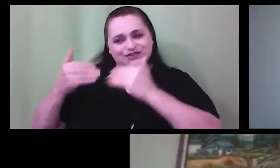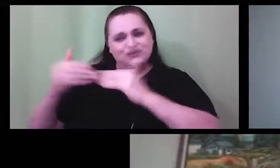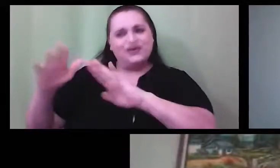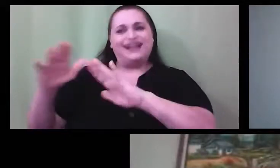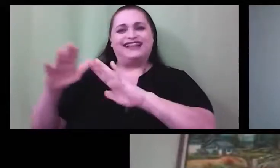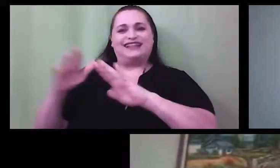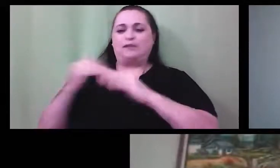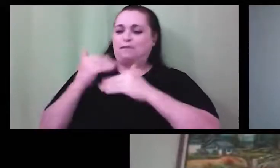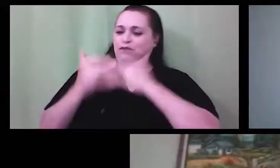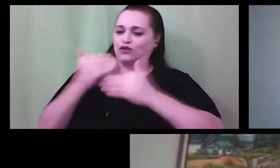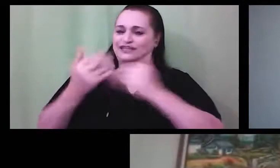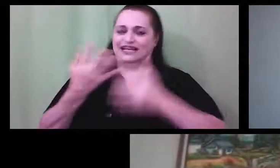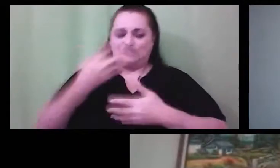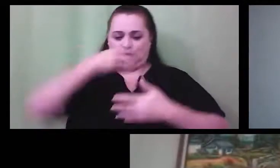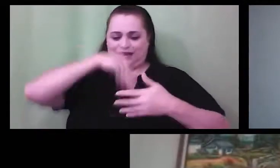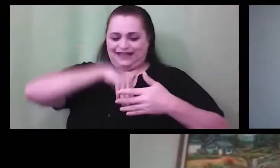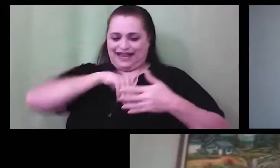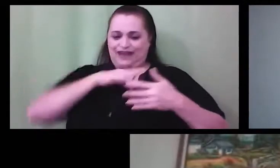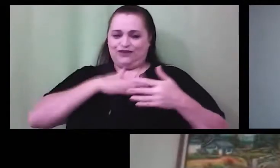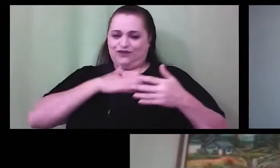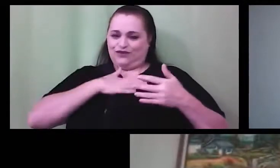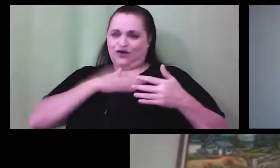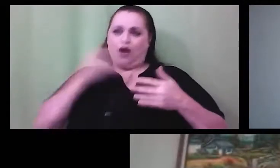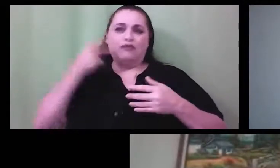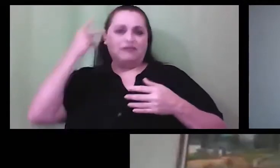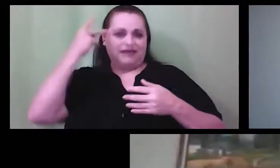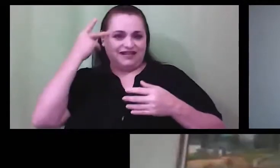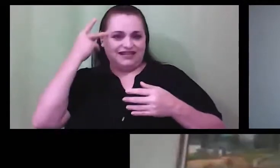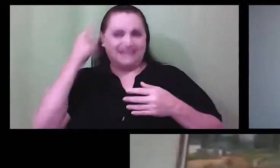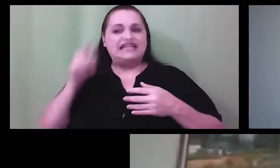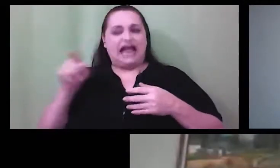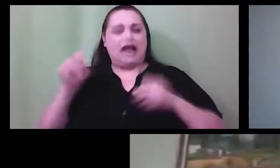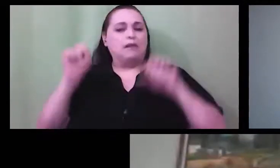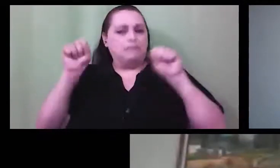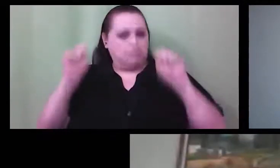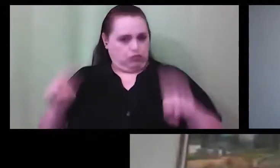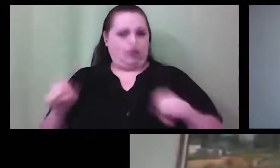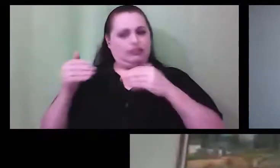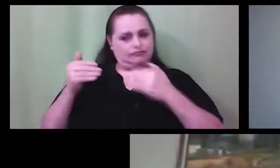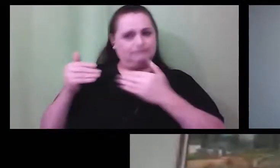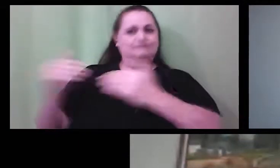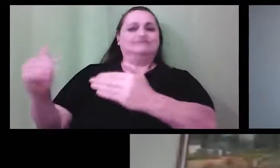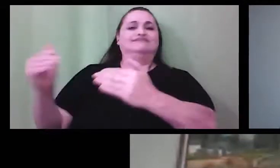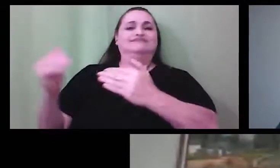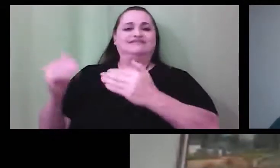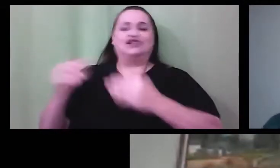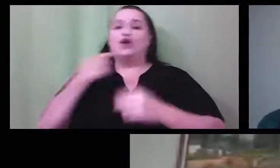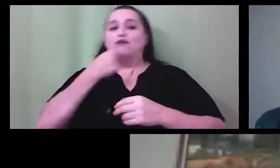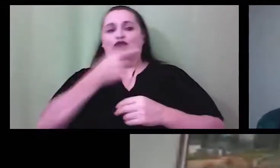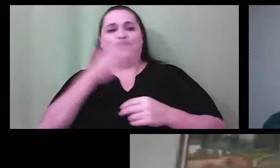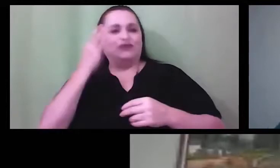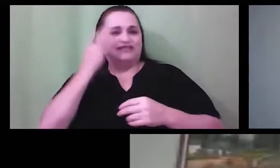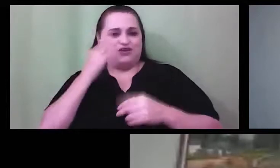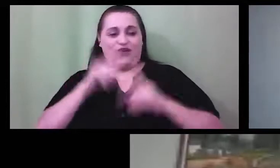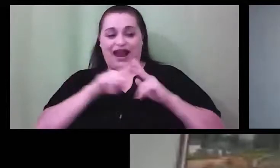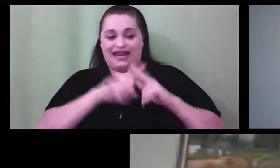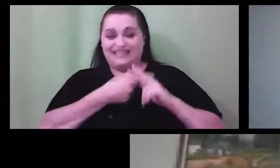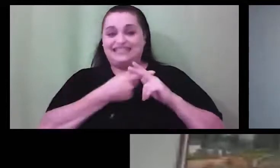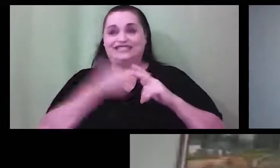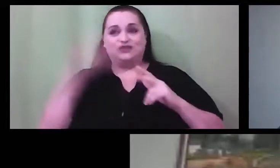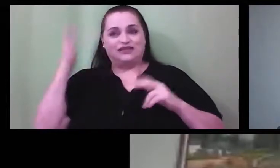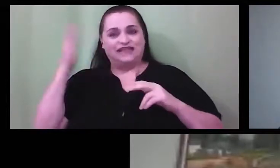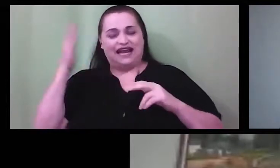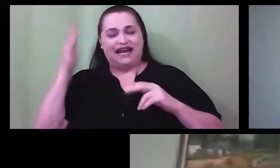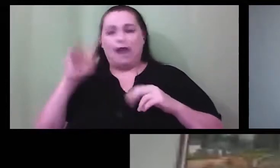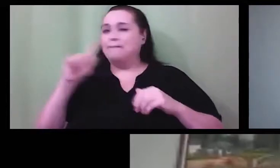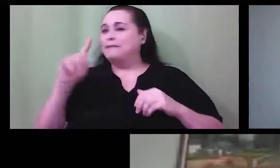un proceso interno como papás, ¿verdad? De que él es capaz, como lo mencionó la señora que habló al inicio de la charla, el